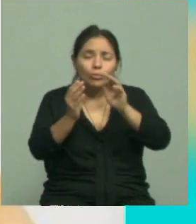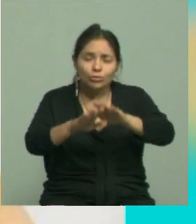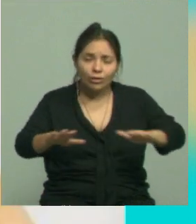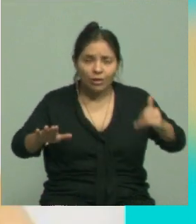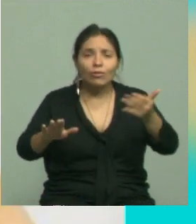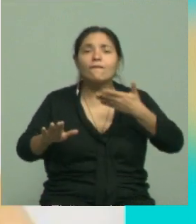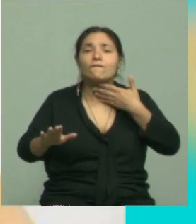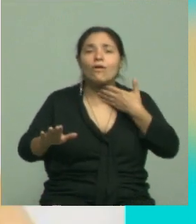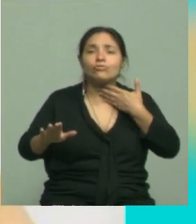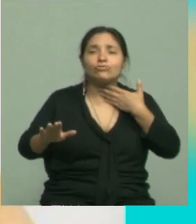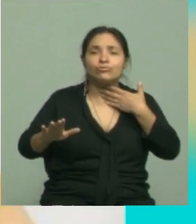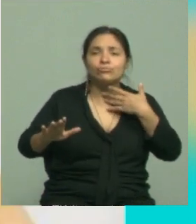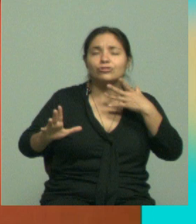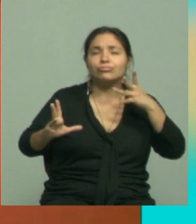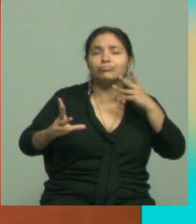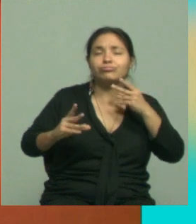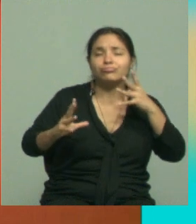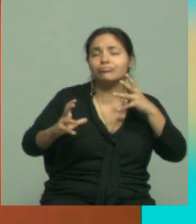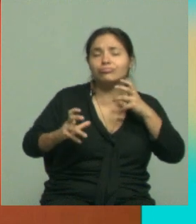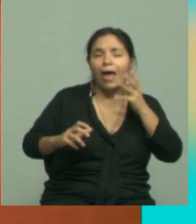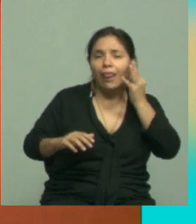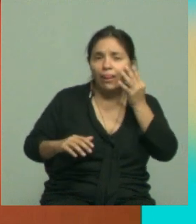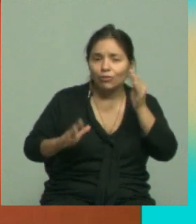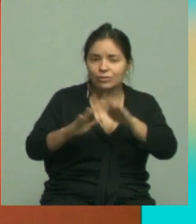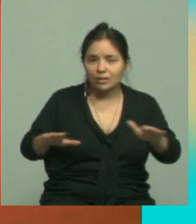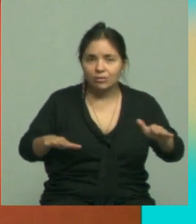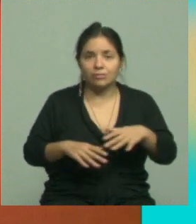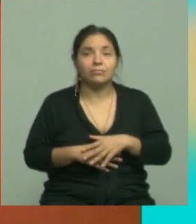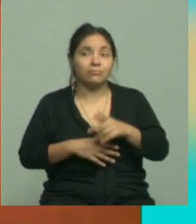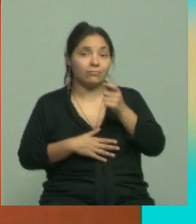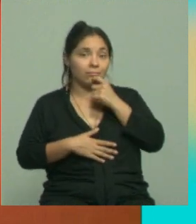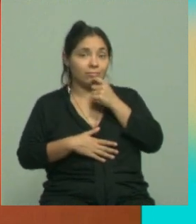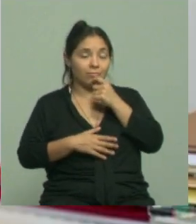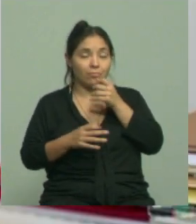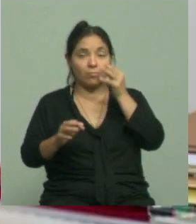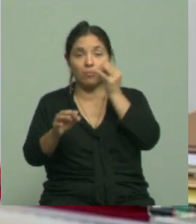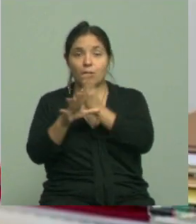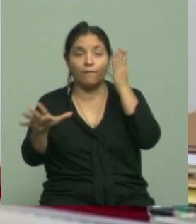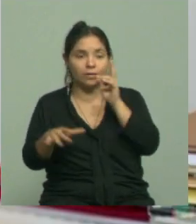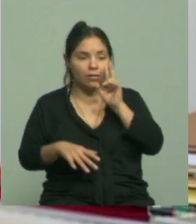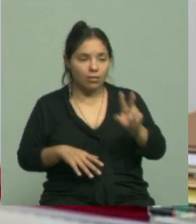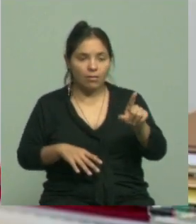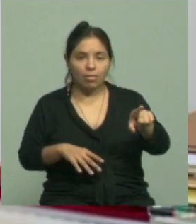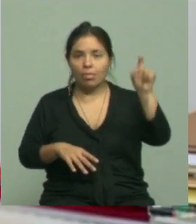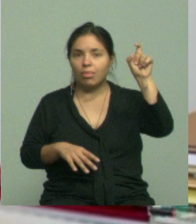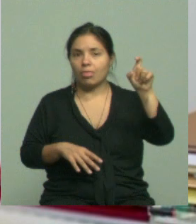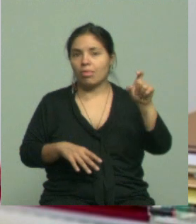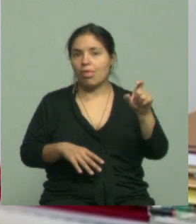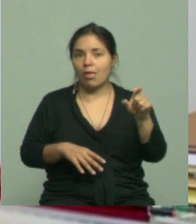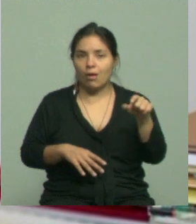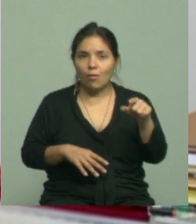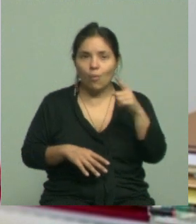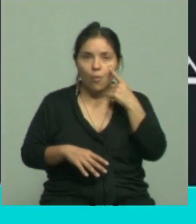y son muy pocos las personas o los profesionales que le pueden detectar o poner